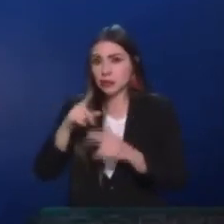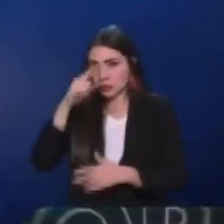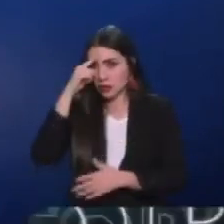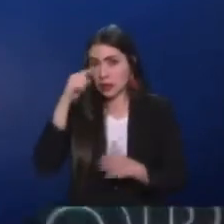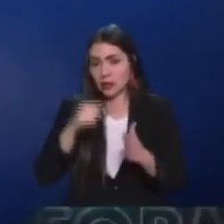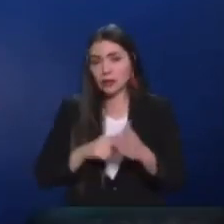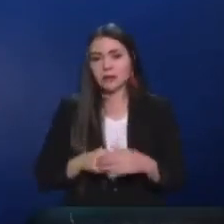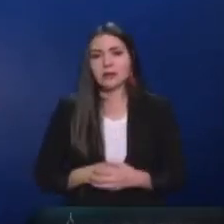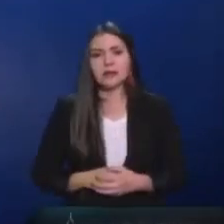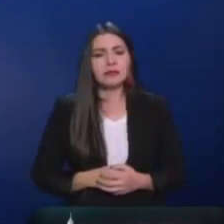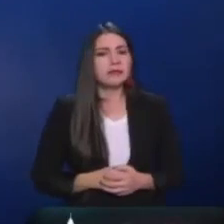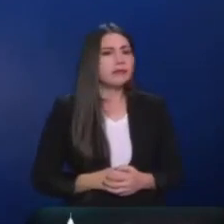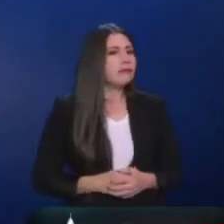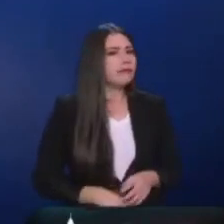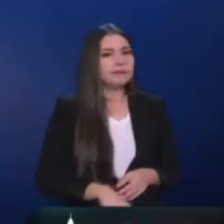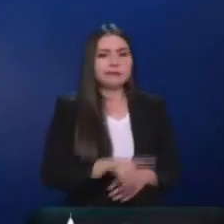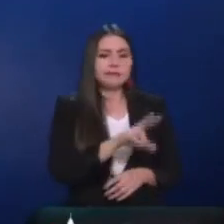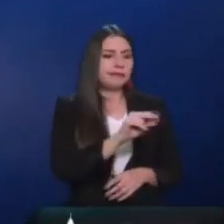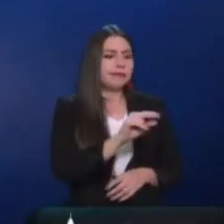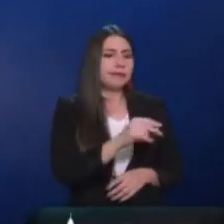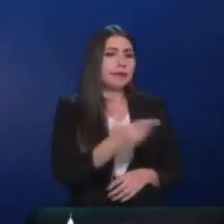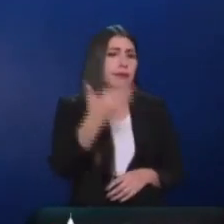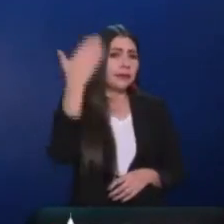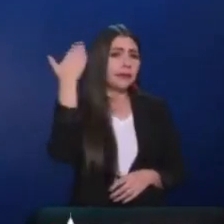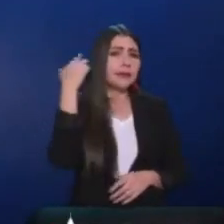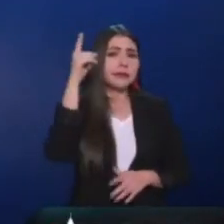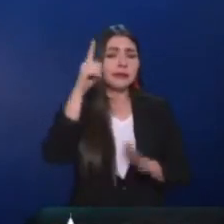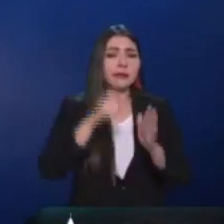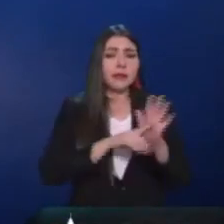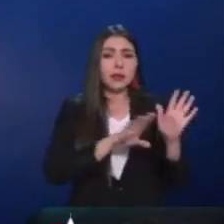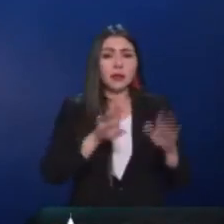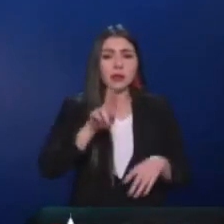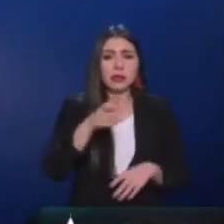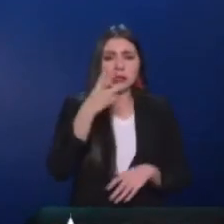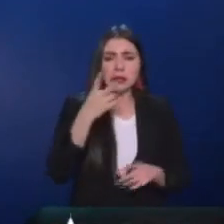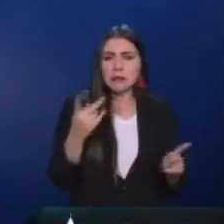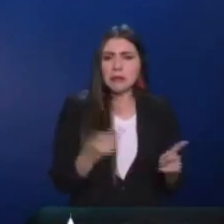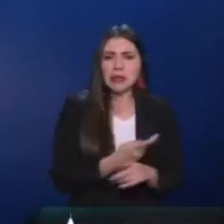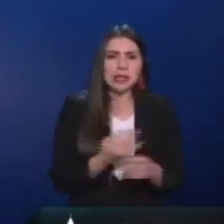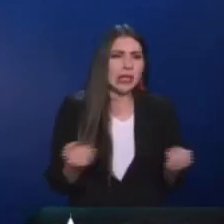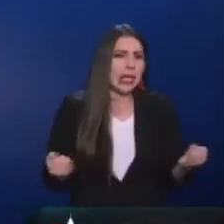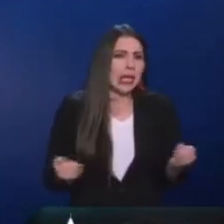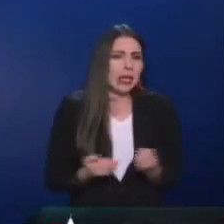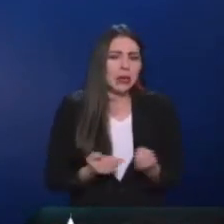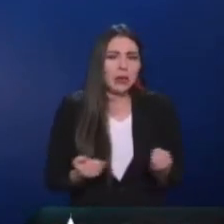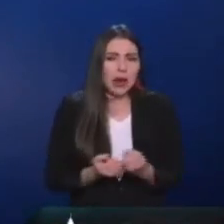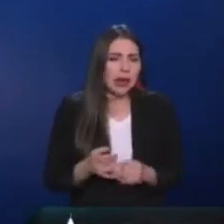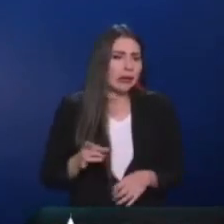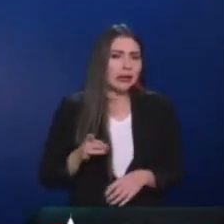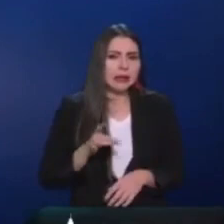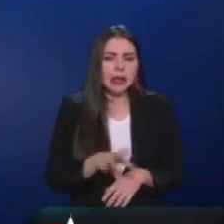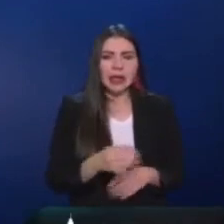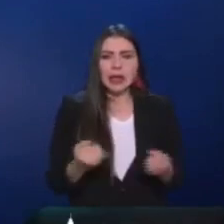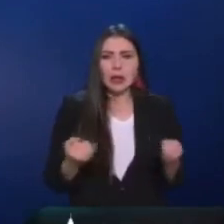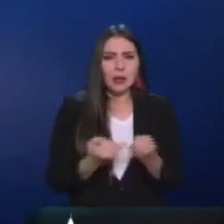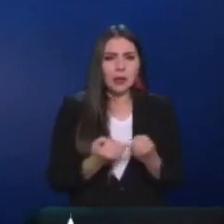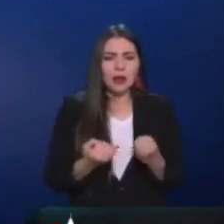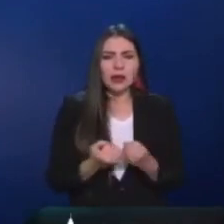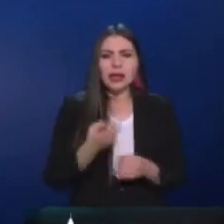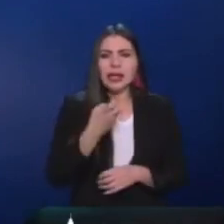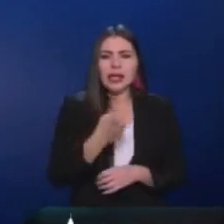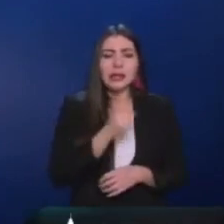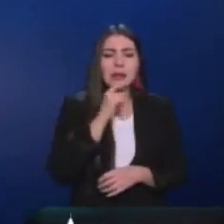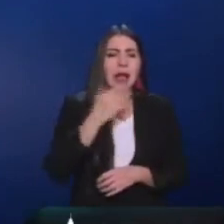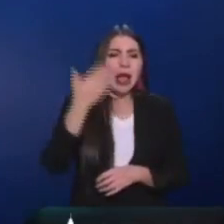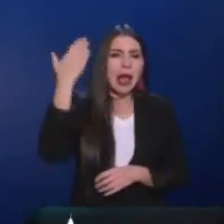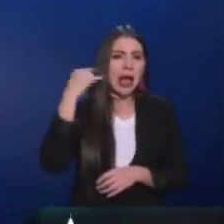No. Esto ya sucedió en 1983. Exactamente igual. Exactamente lo mismo. O sea, es algo